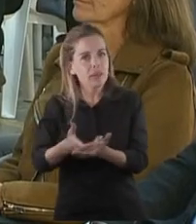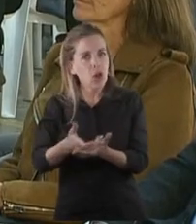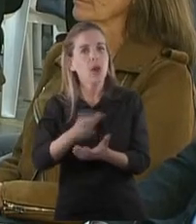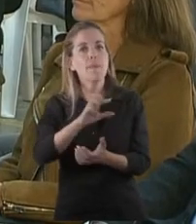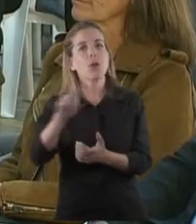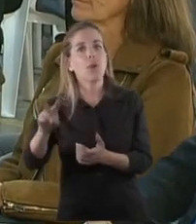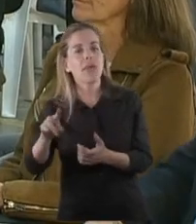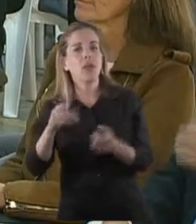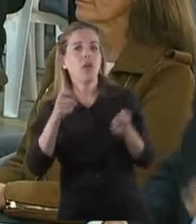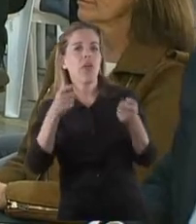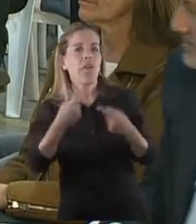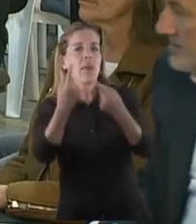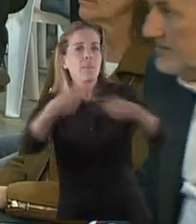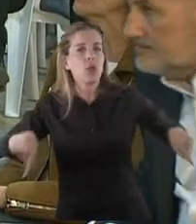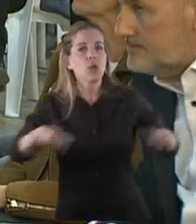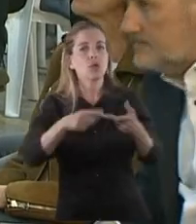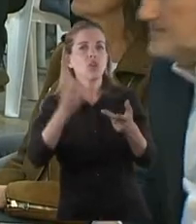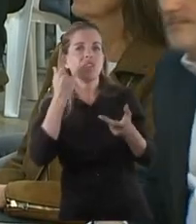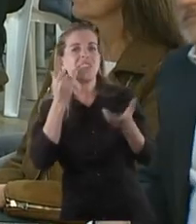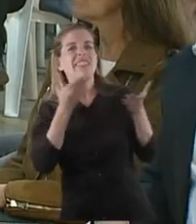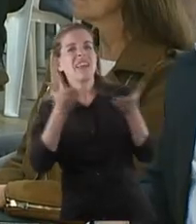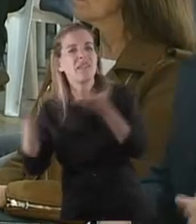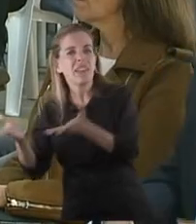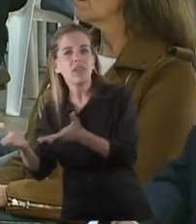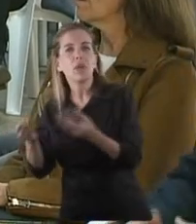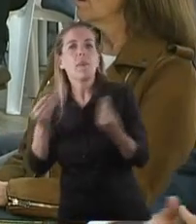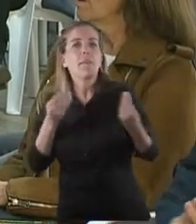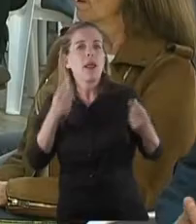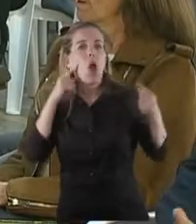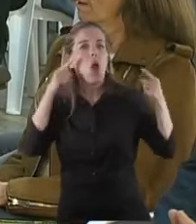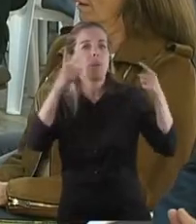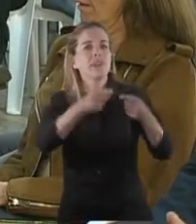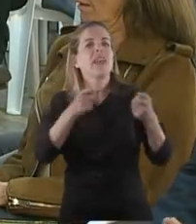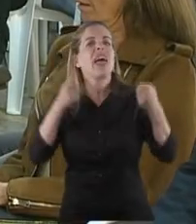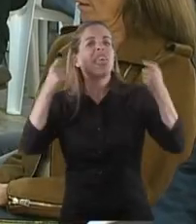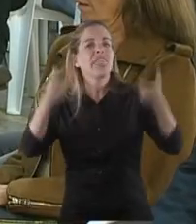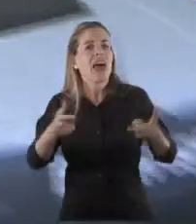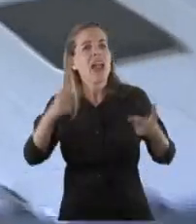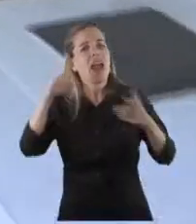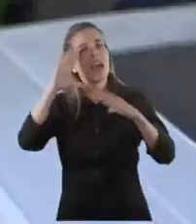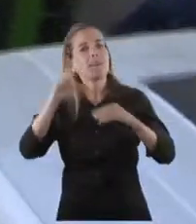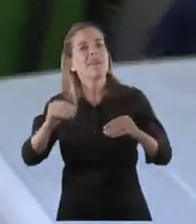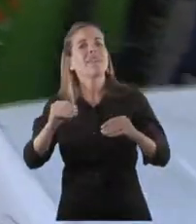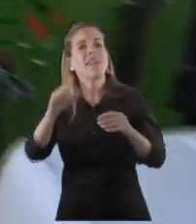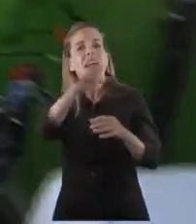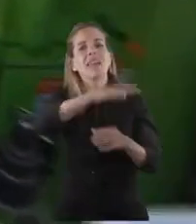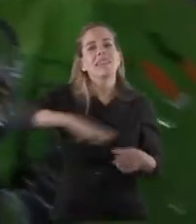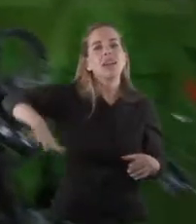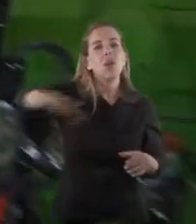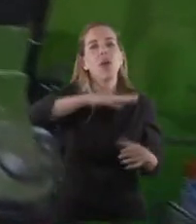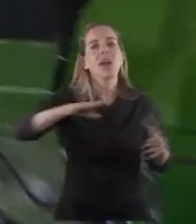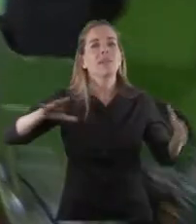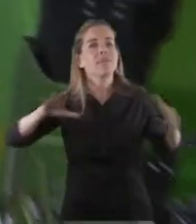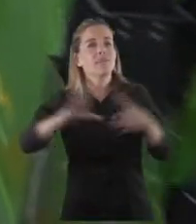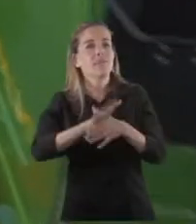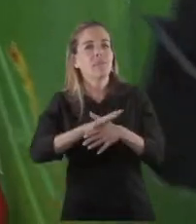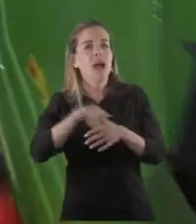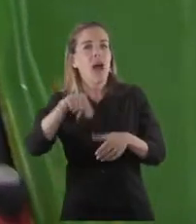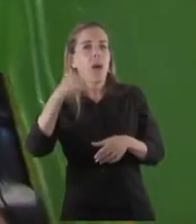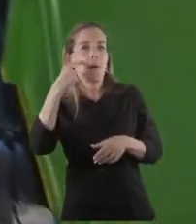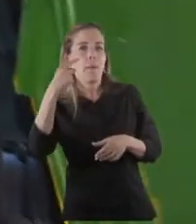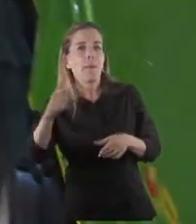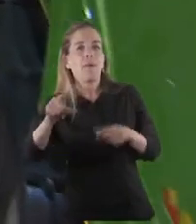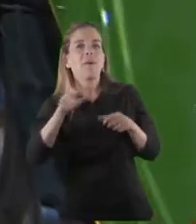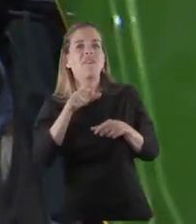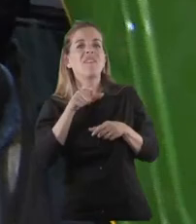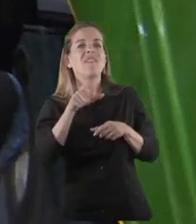y servicios industriales con el fin de generar capacidades locales en sectores estratégicos. Veremos en